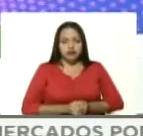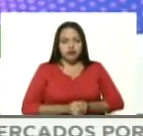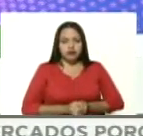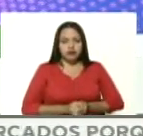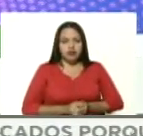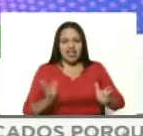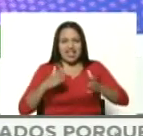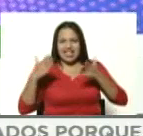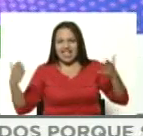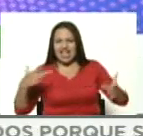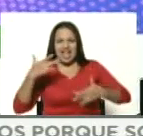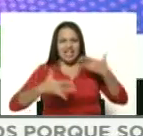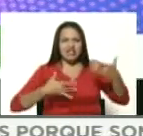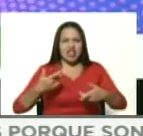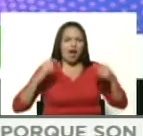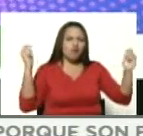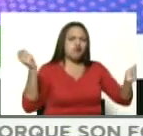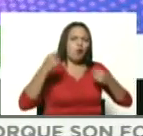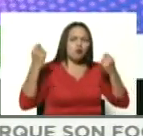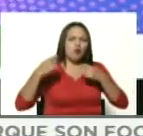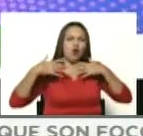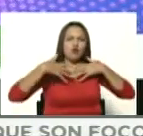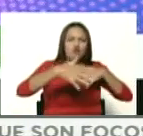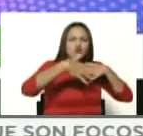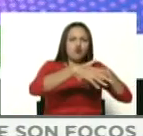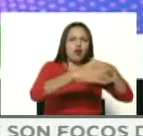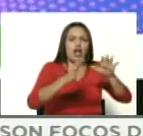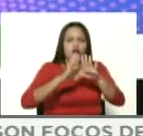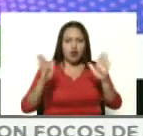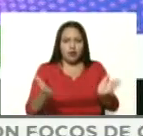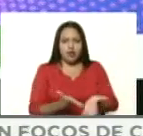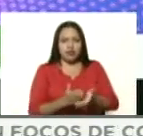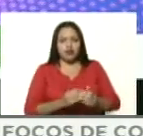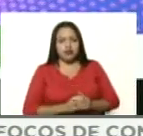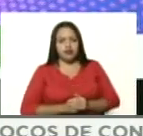en una gran jornada de protesta global,